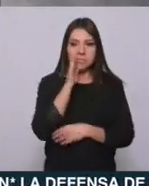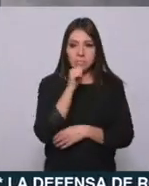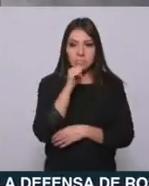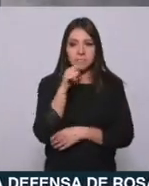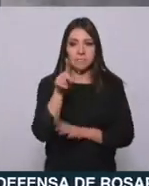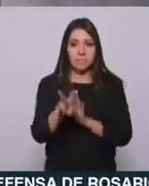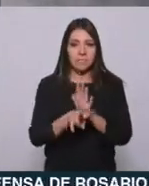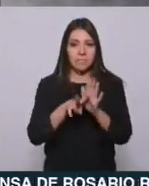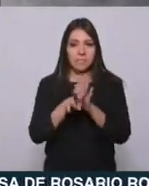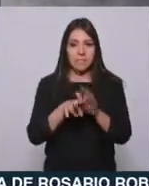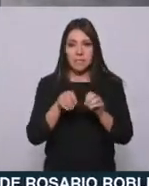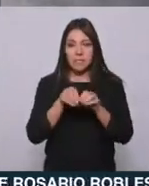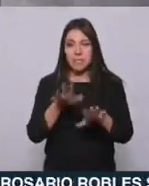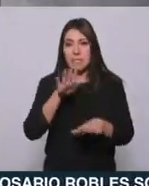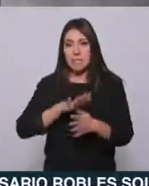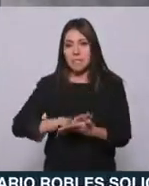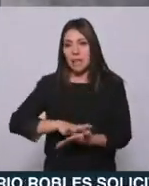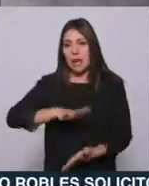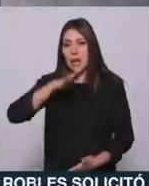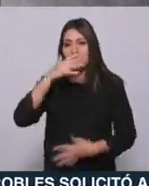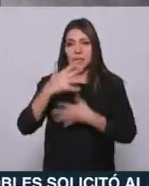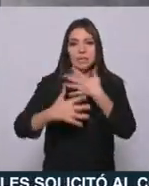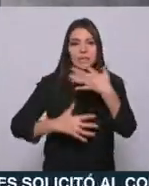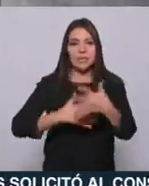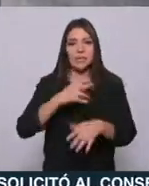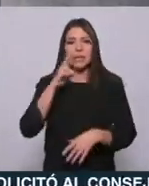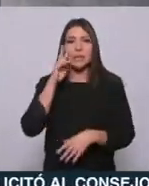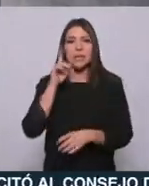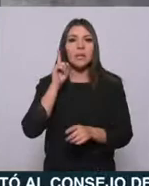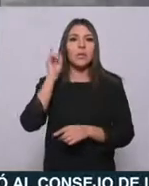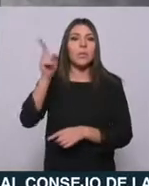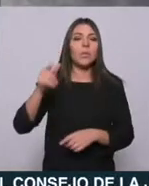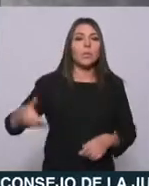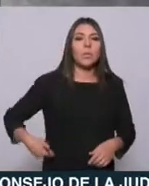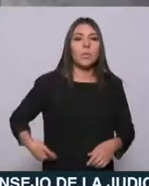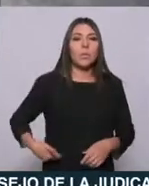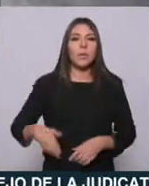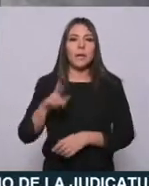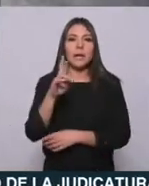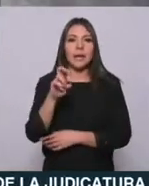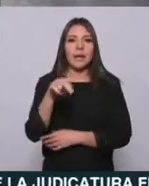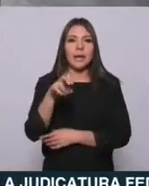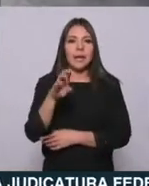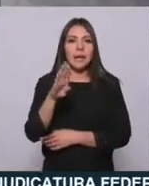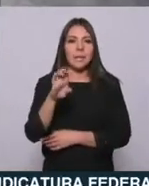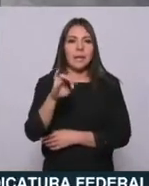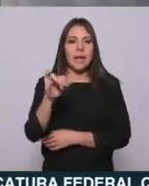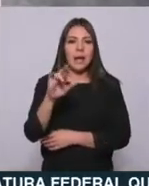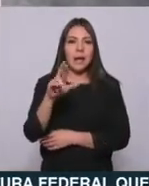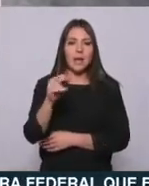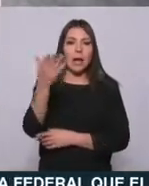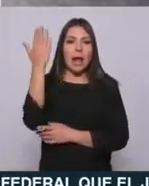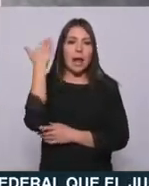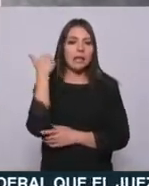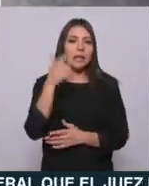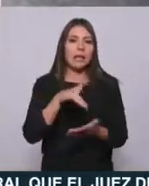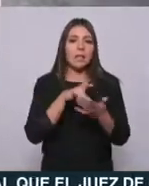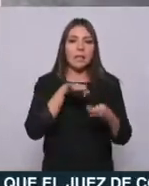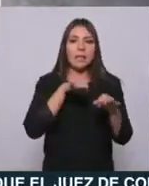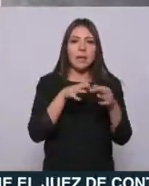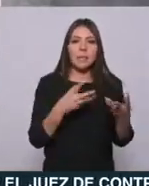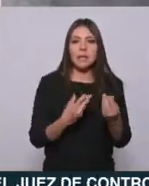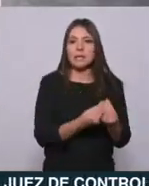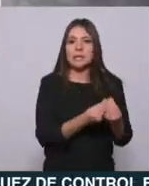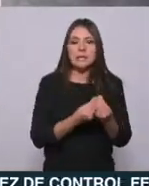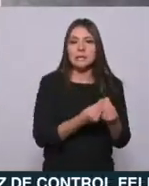que causó más polémica evidenciaba a René Bejarano, colaborador cercano de López Obrador, cuando llenaba una maleta